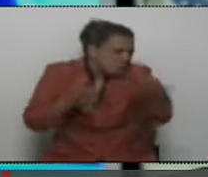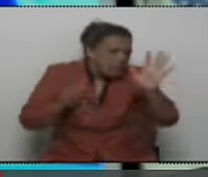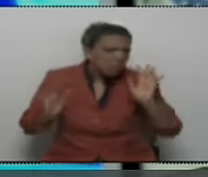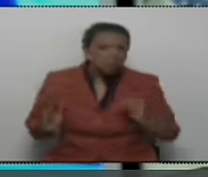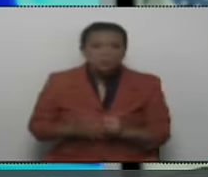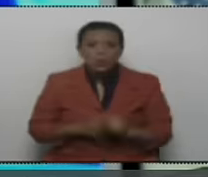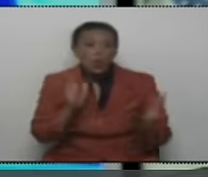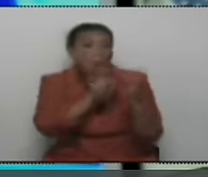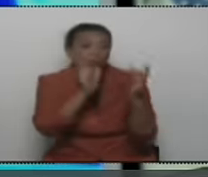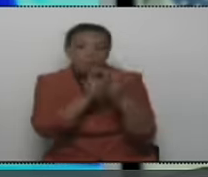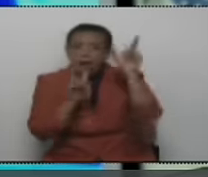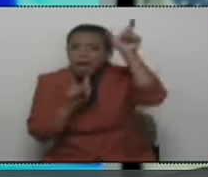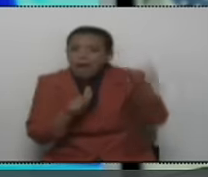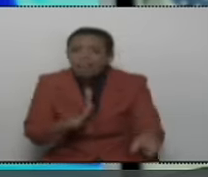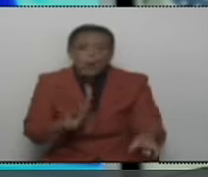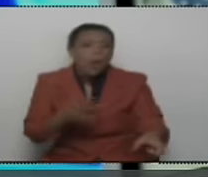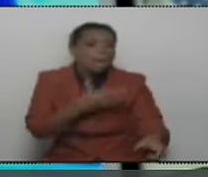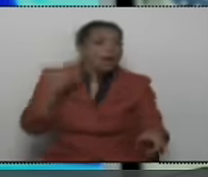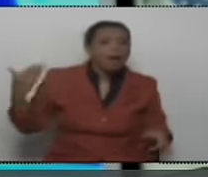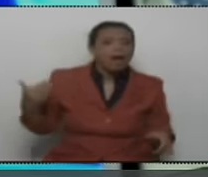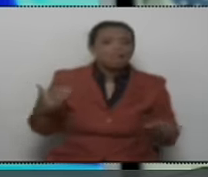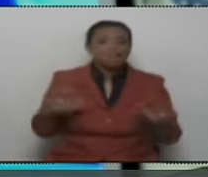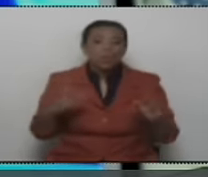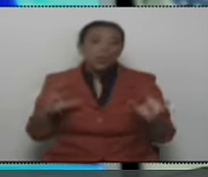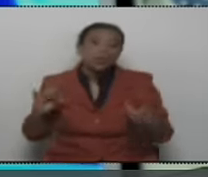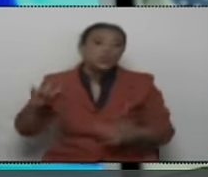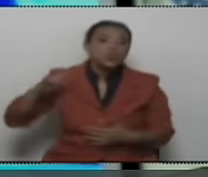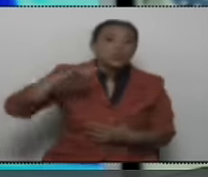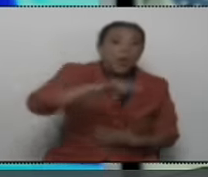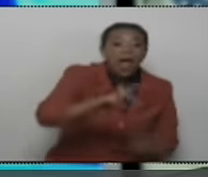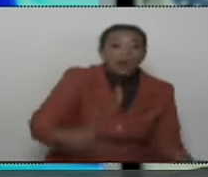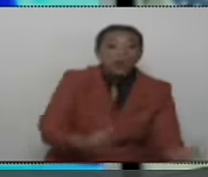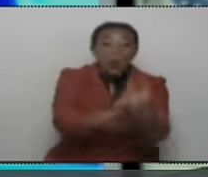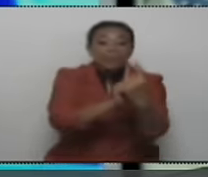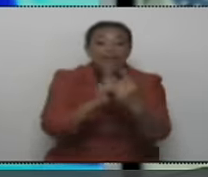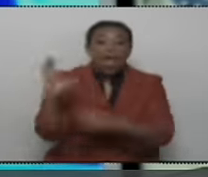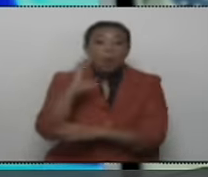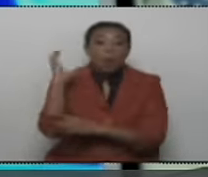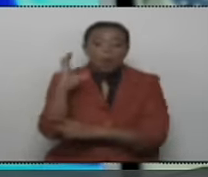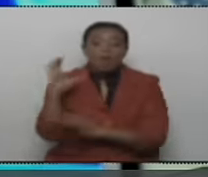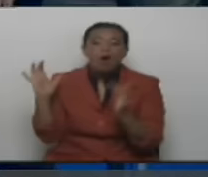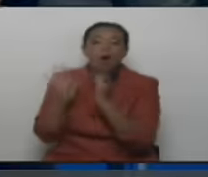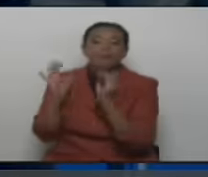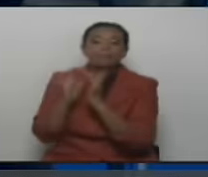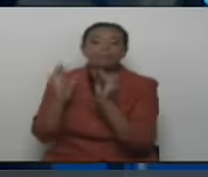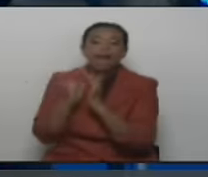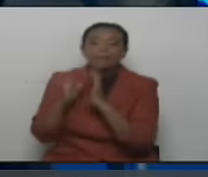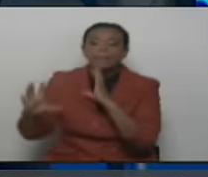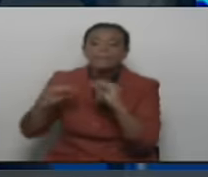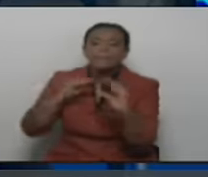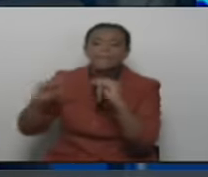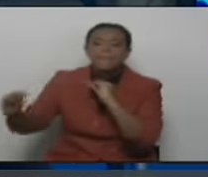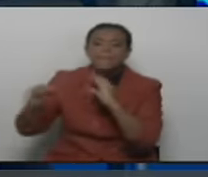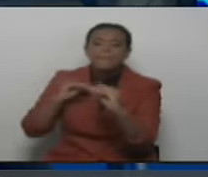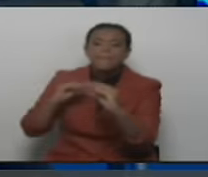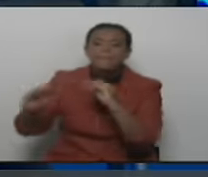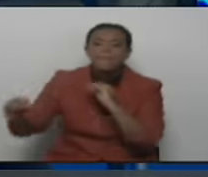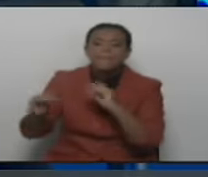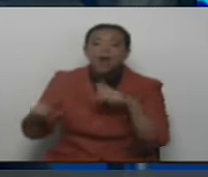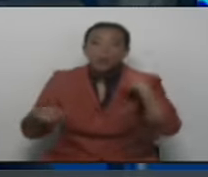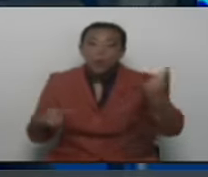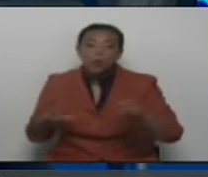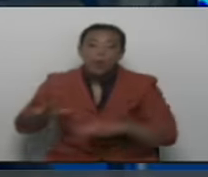Entabla contacto, hace un primer viaje a Venezuela, se encuentran primero en Colombia. En Colombia se encuentran. Hacen un viaje a